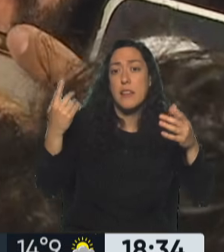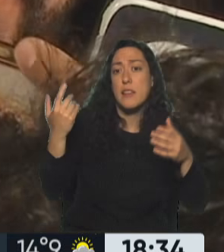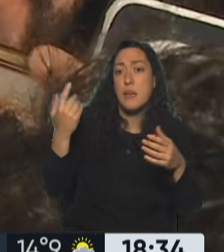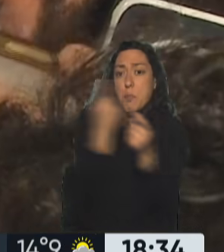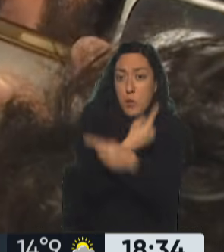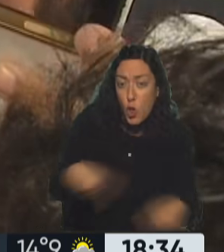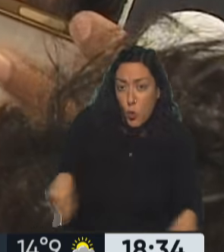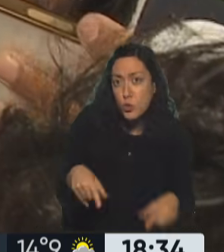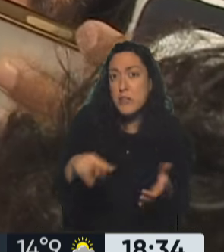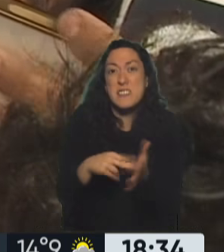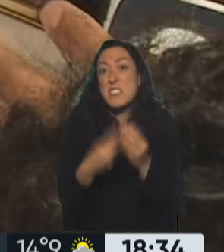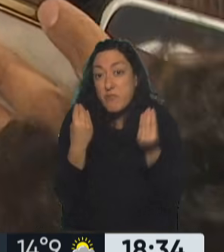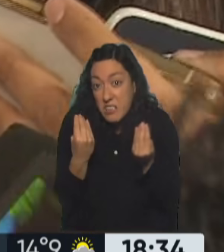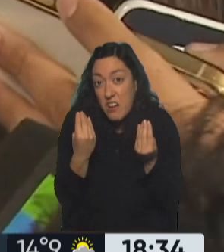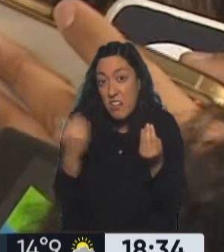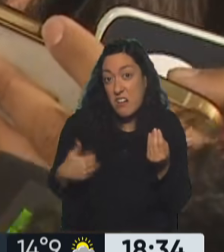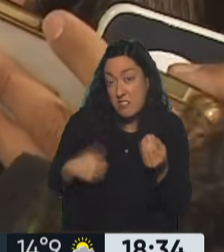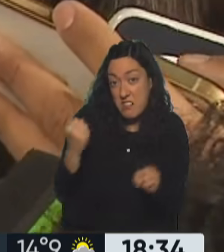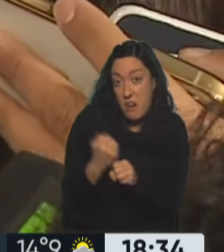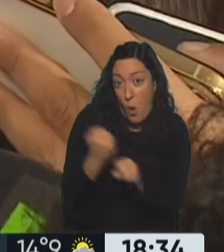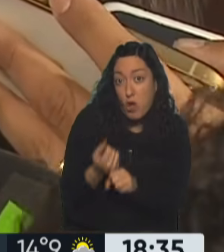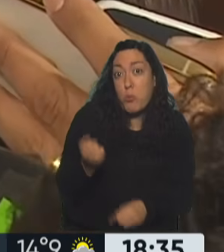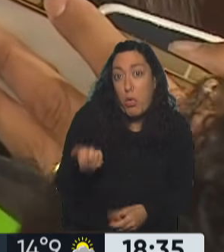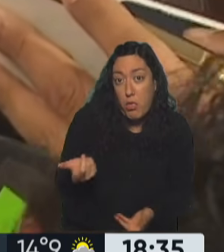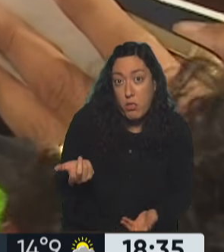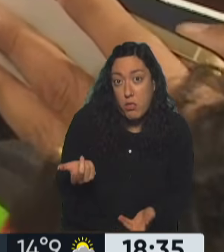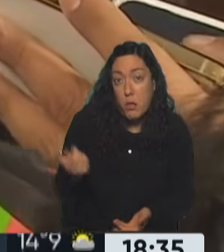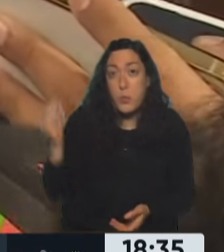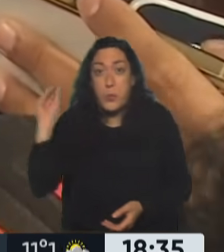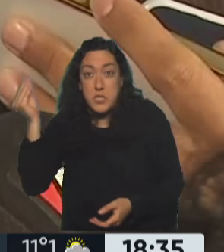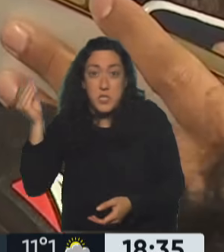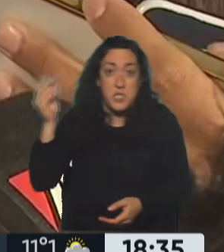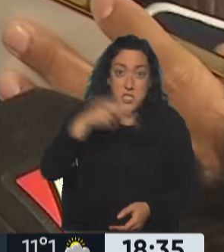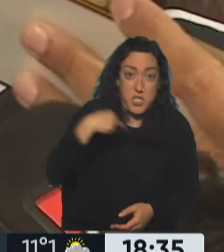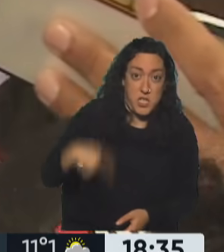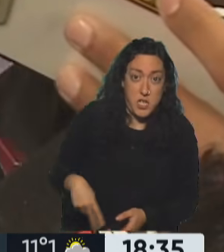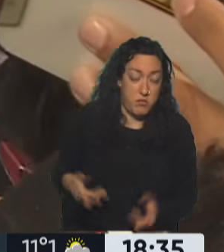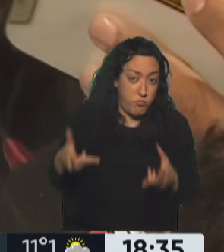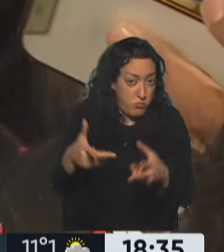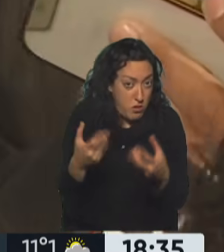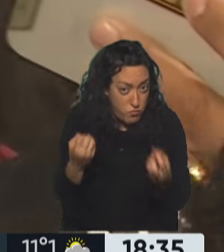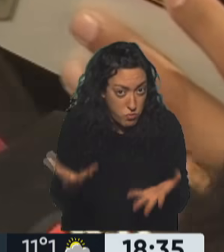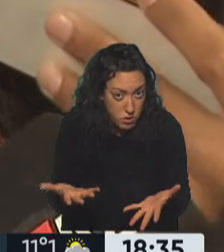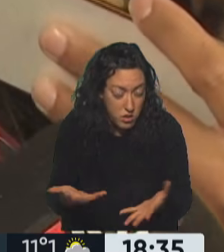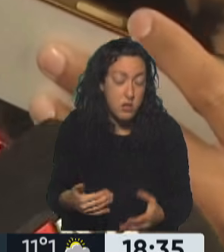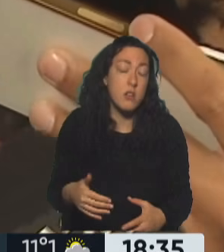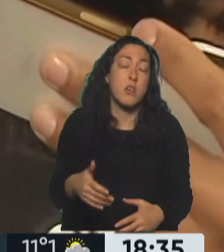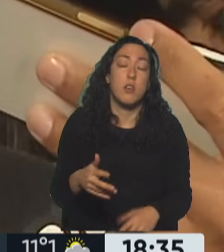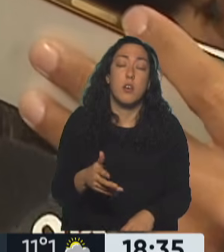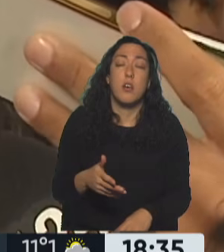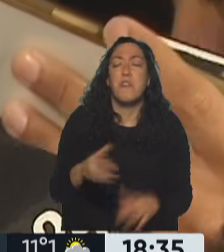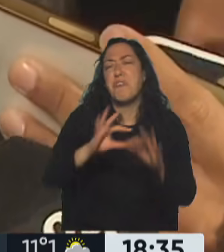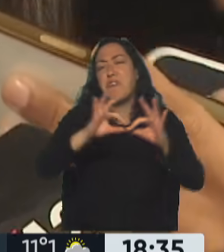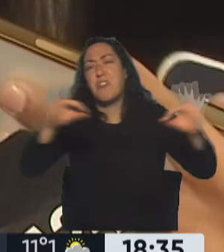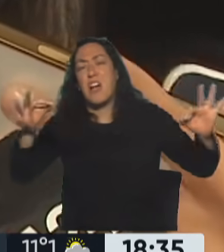decir, de trabajo argentino, son Brasil y China. Digo porque cuando se dicen